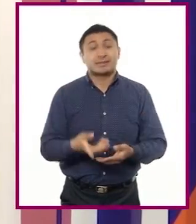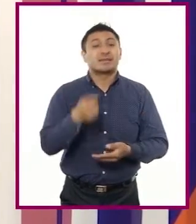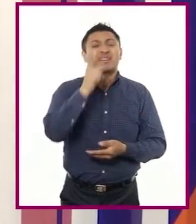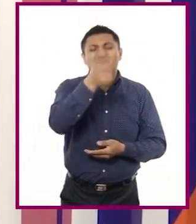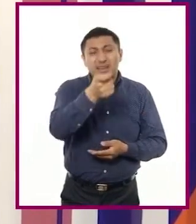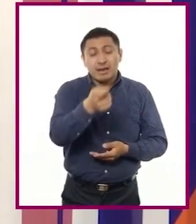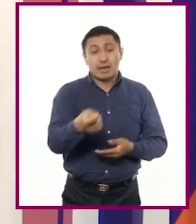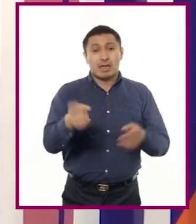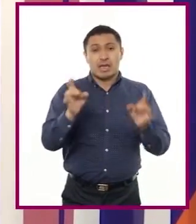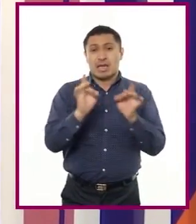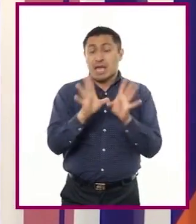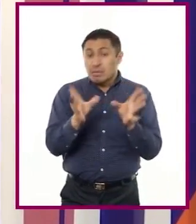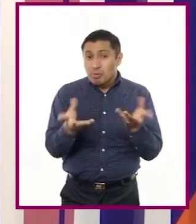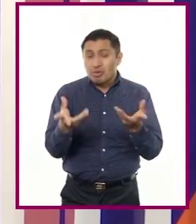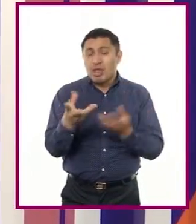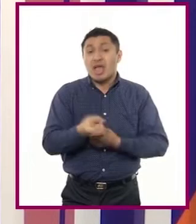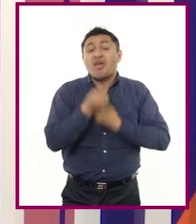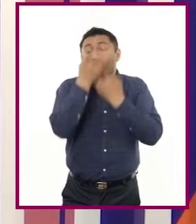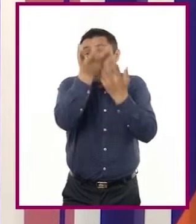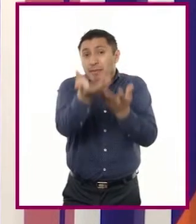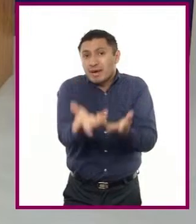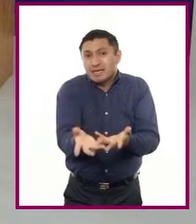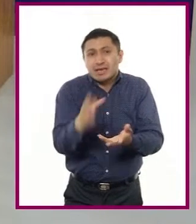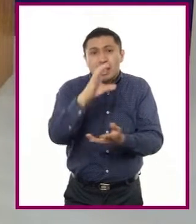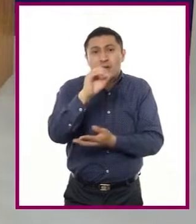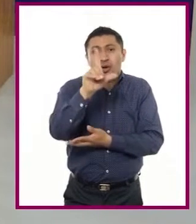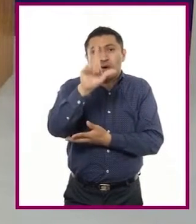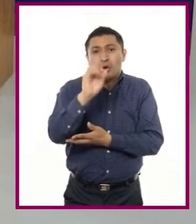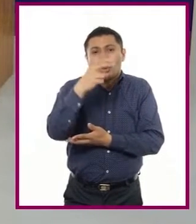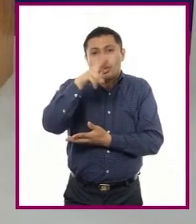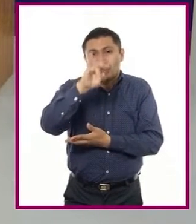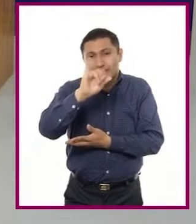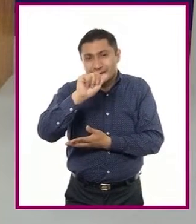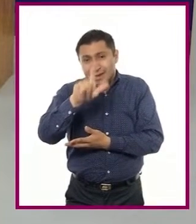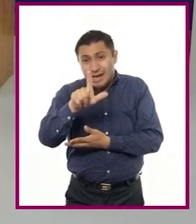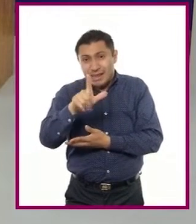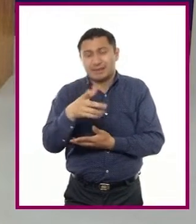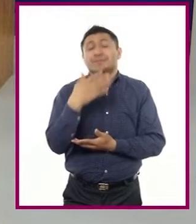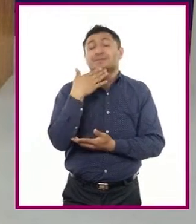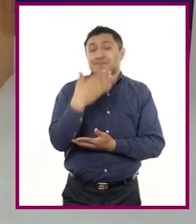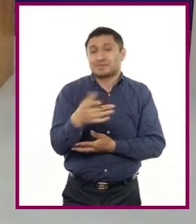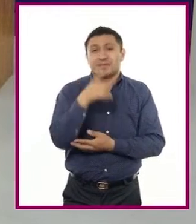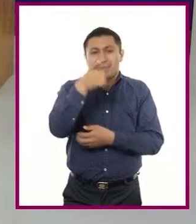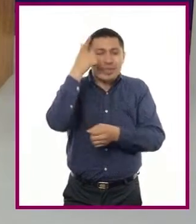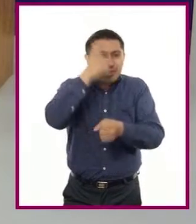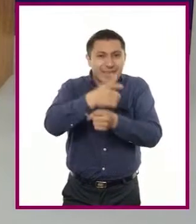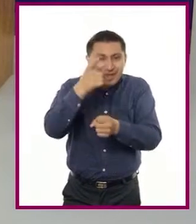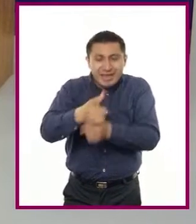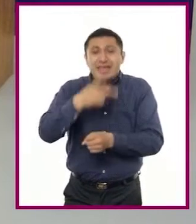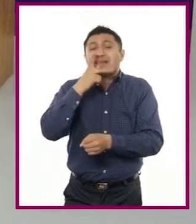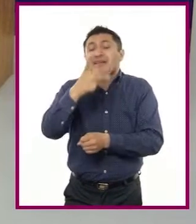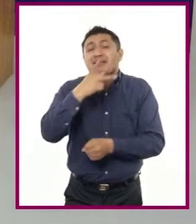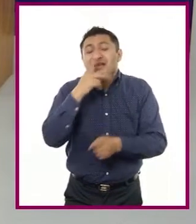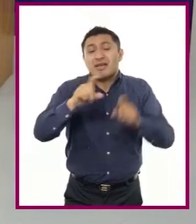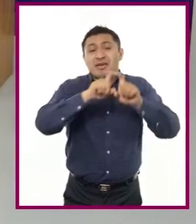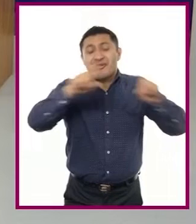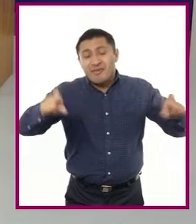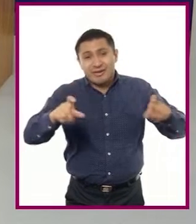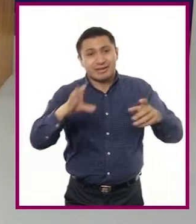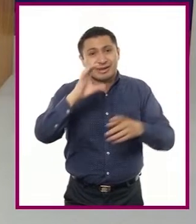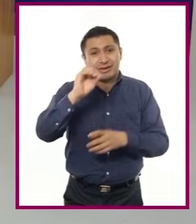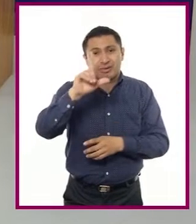espontáneo, muy expresivo, es coloquial. Muy bien. ¿Detectaron las palabras y frases